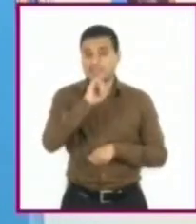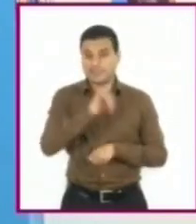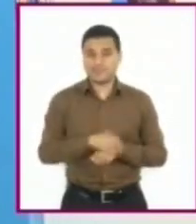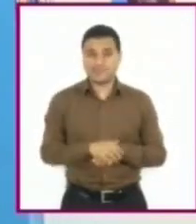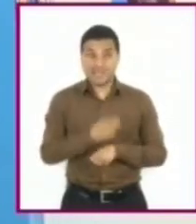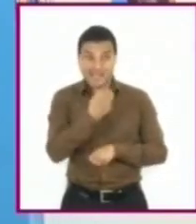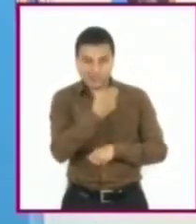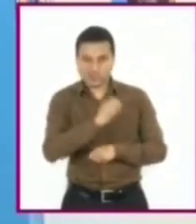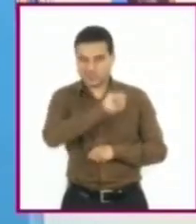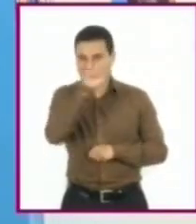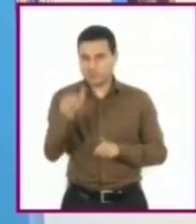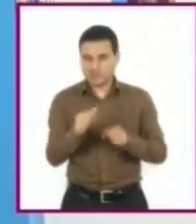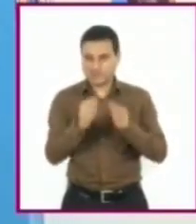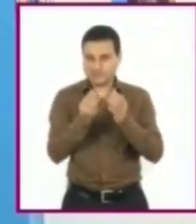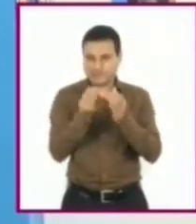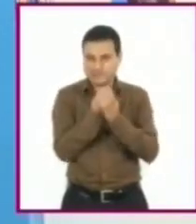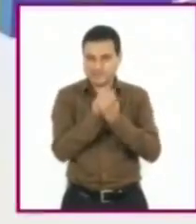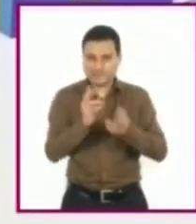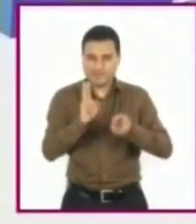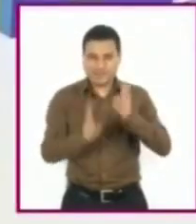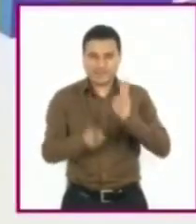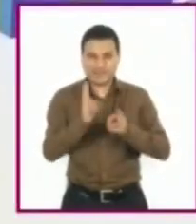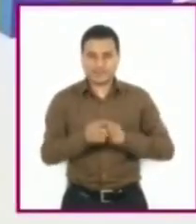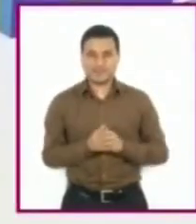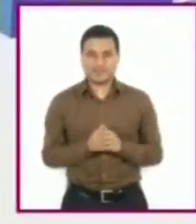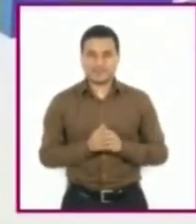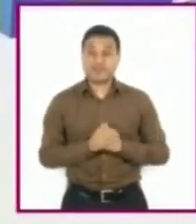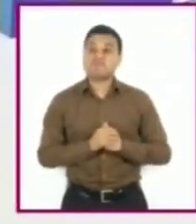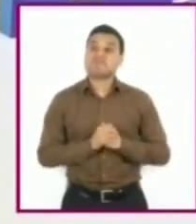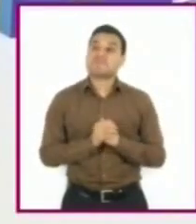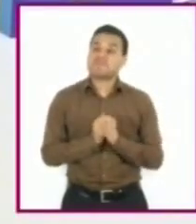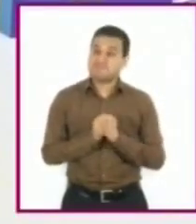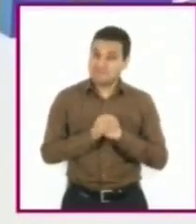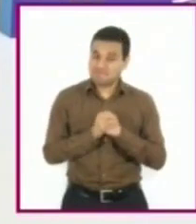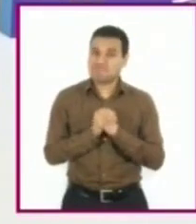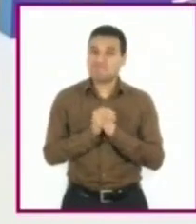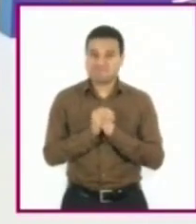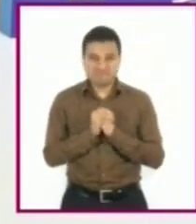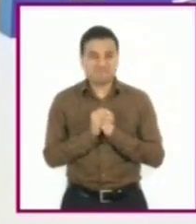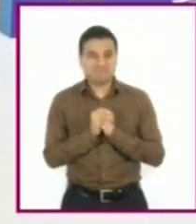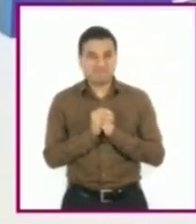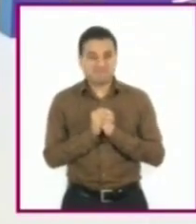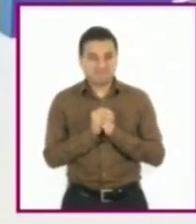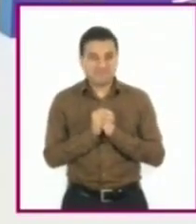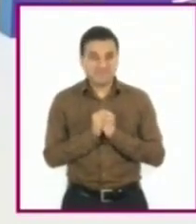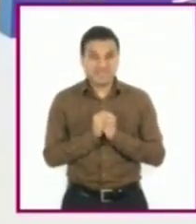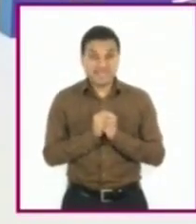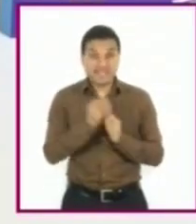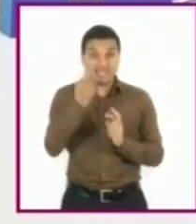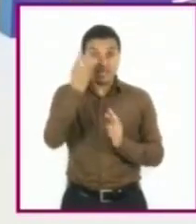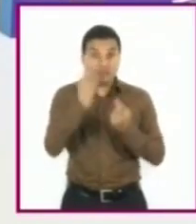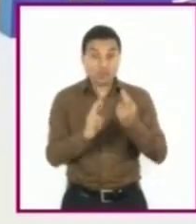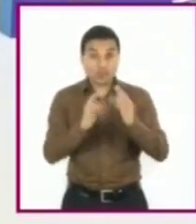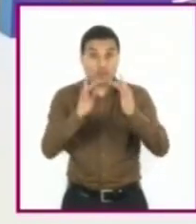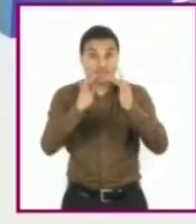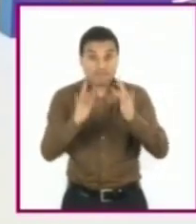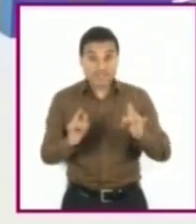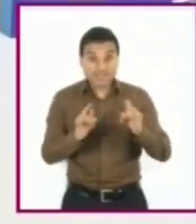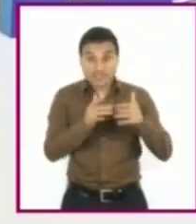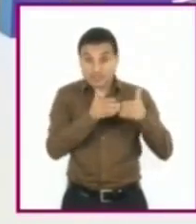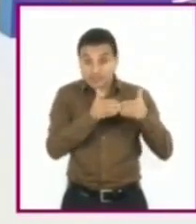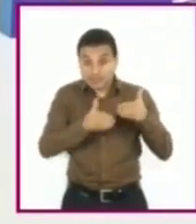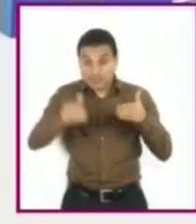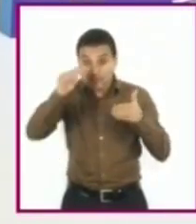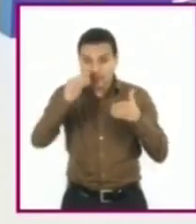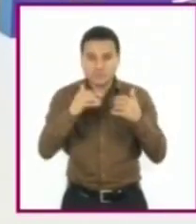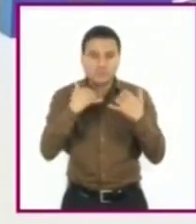eso hablaremos en la siguiente sesión. Sin duda, una de las consecuencias más significativas que nos heredó la